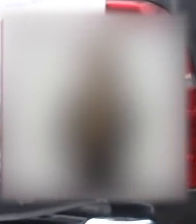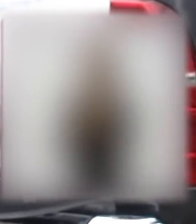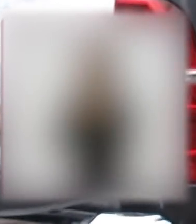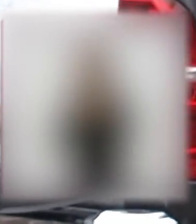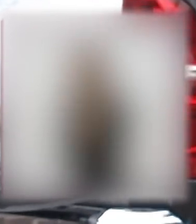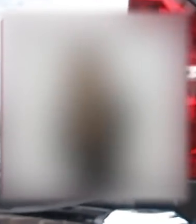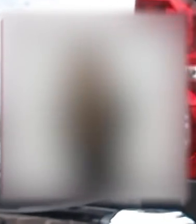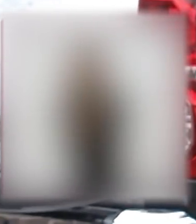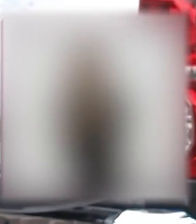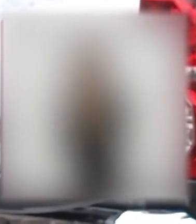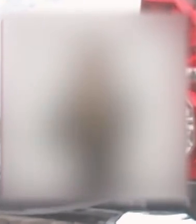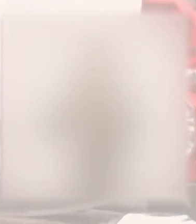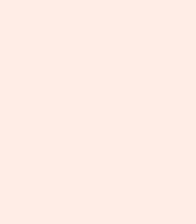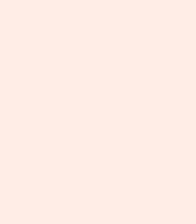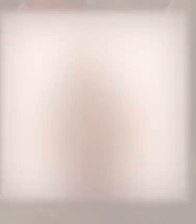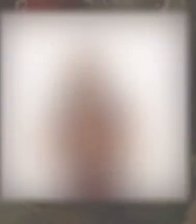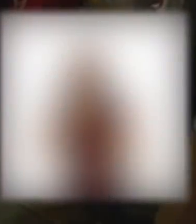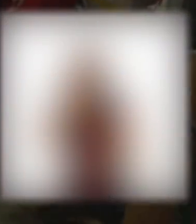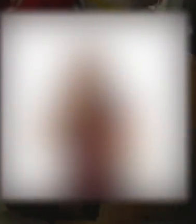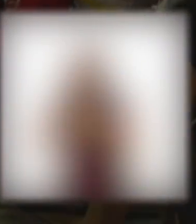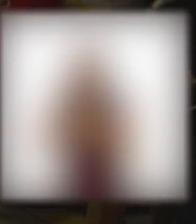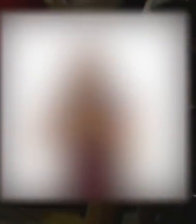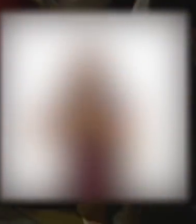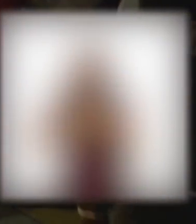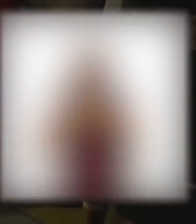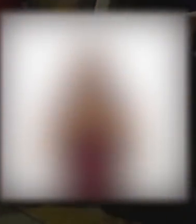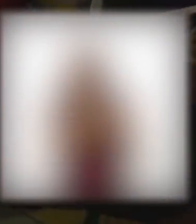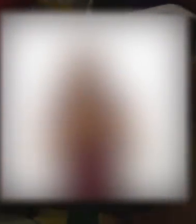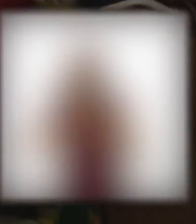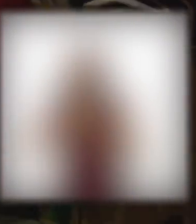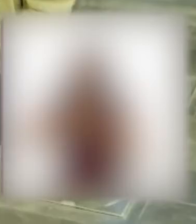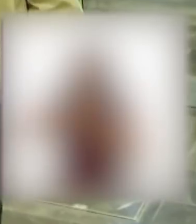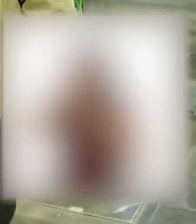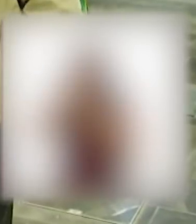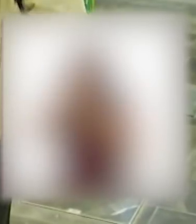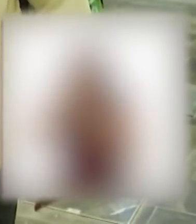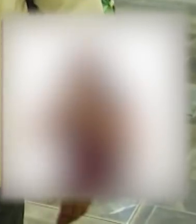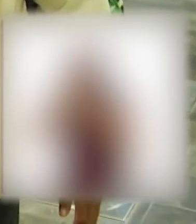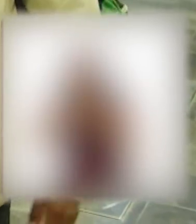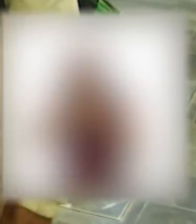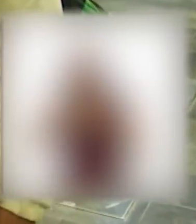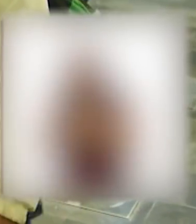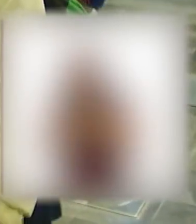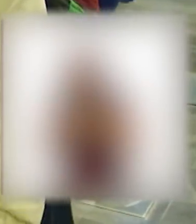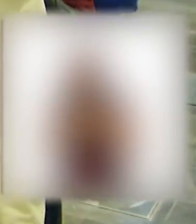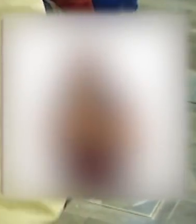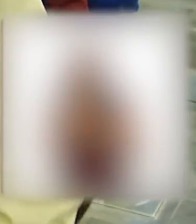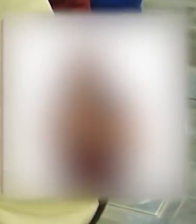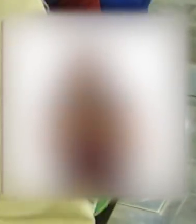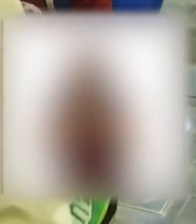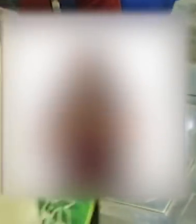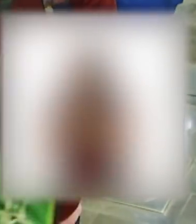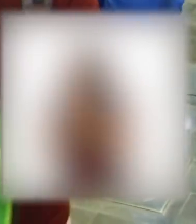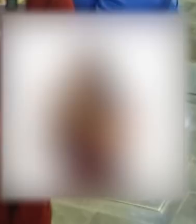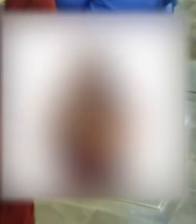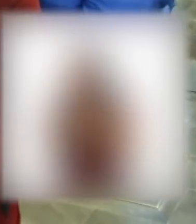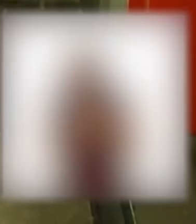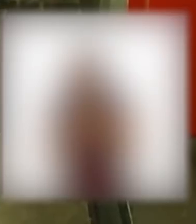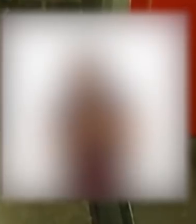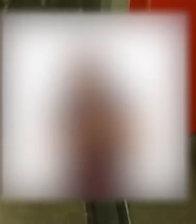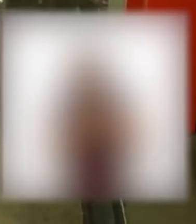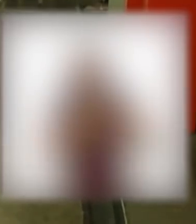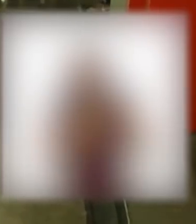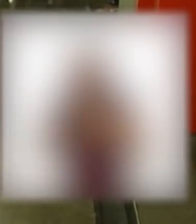así como atención médica y psicológica. Terminaba la segunda semana de noviembre y empezaban a salir de la Ciudad de México.